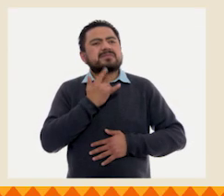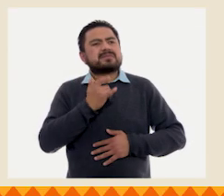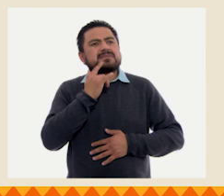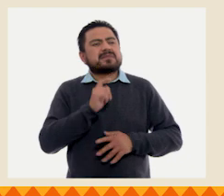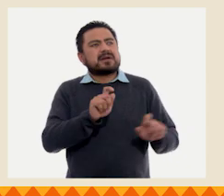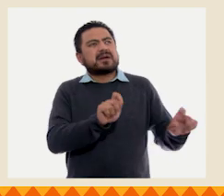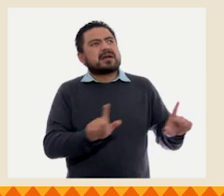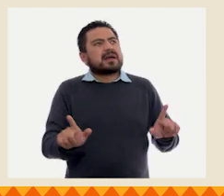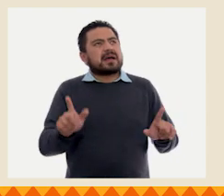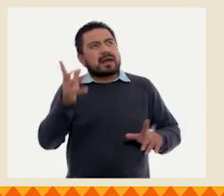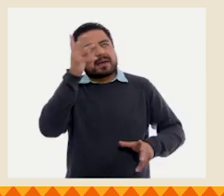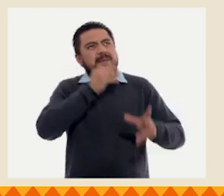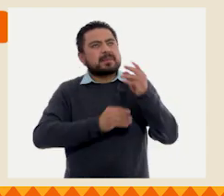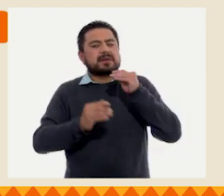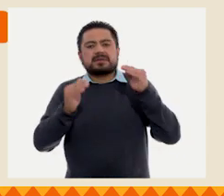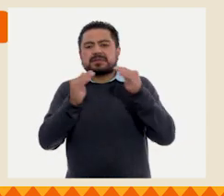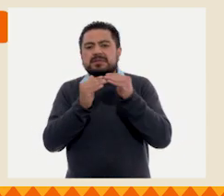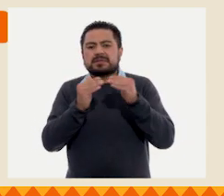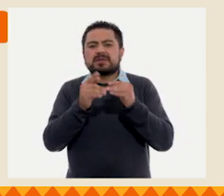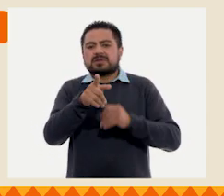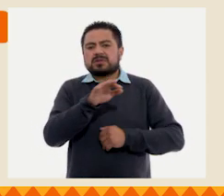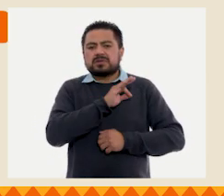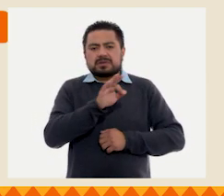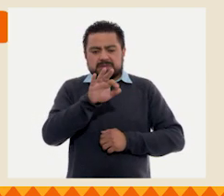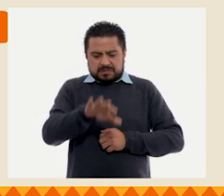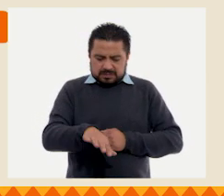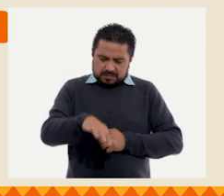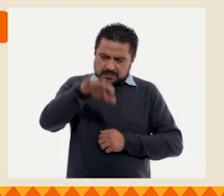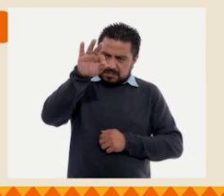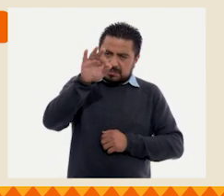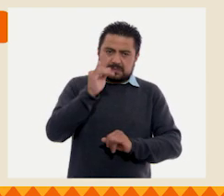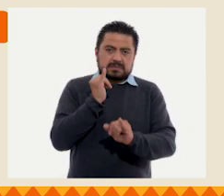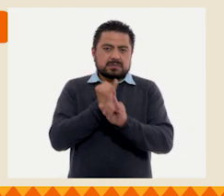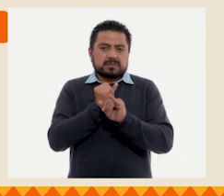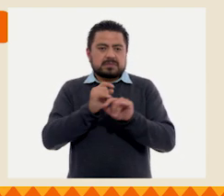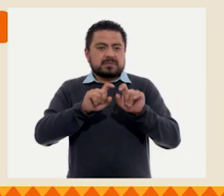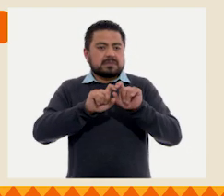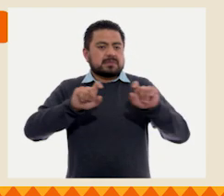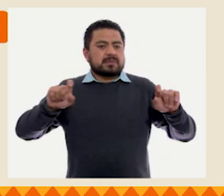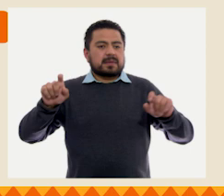los programas de Aprende en Casa, los puedes encontrar en la siguiente